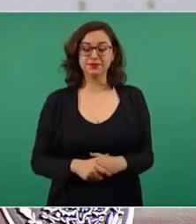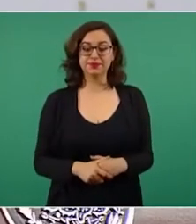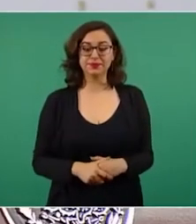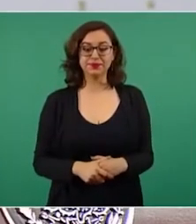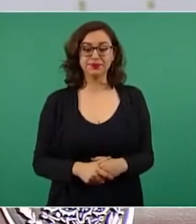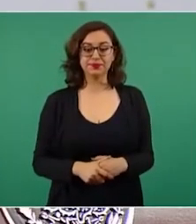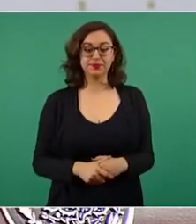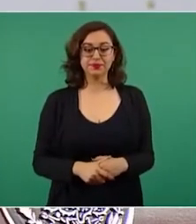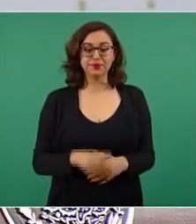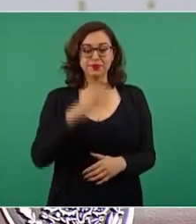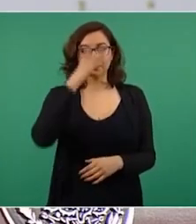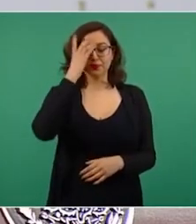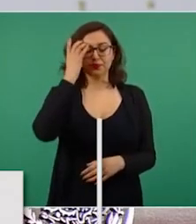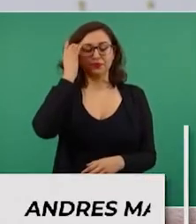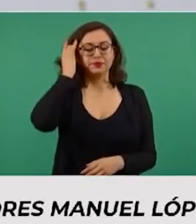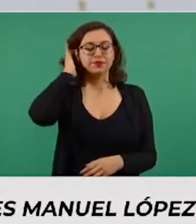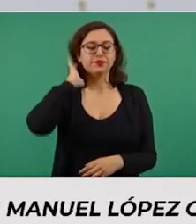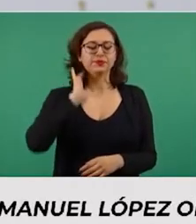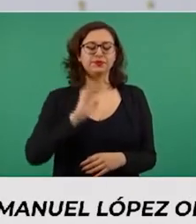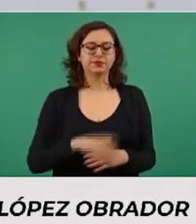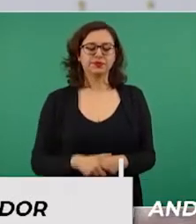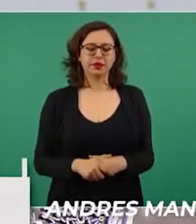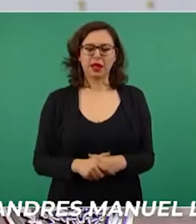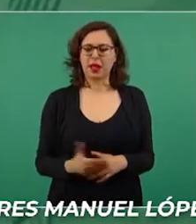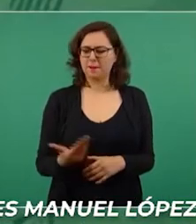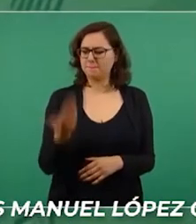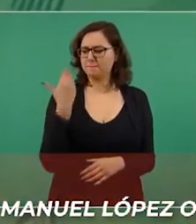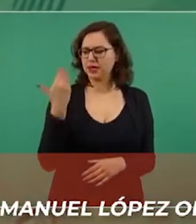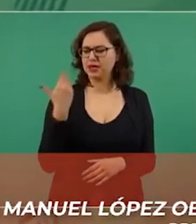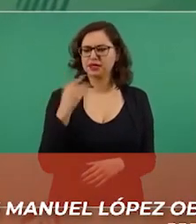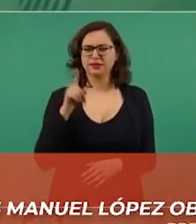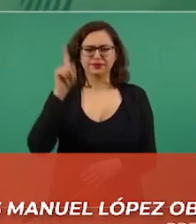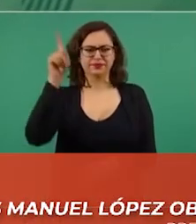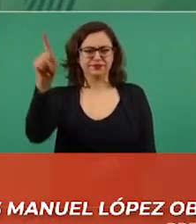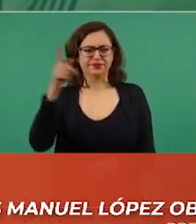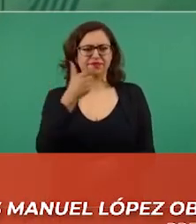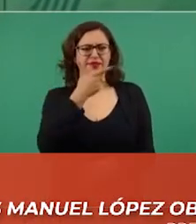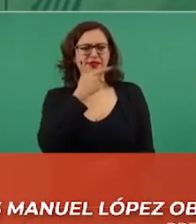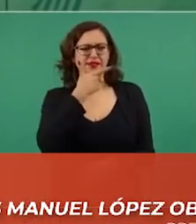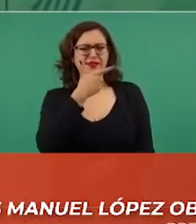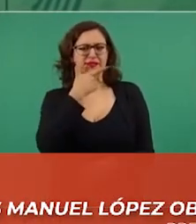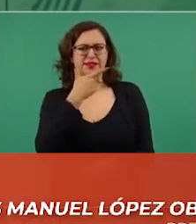Ahora sacó una revista inglesa